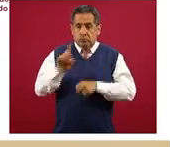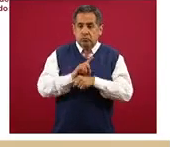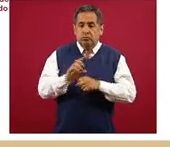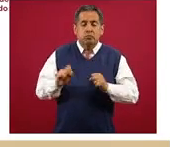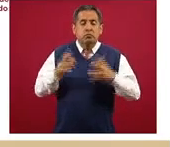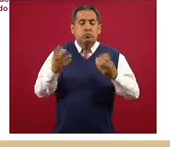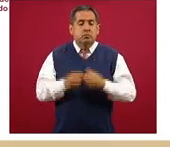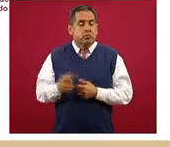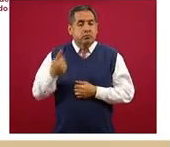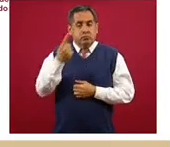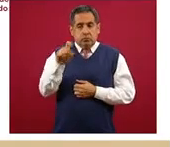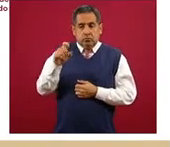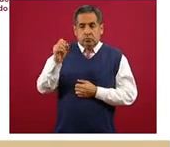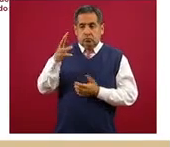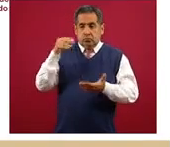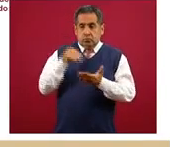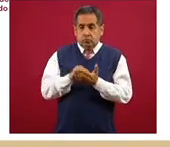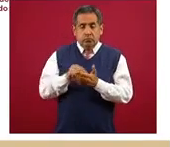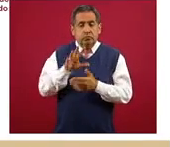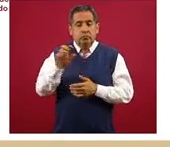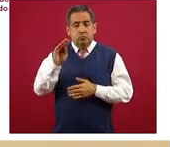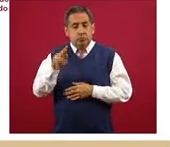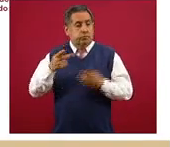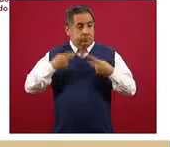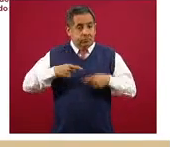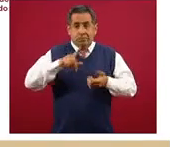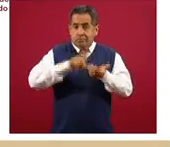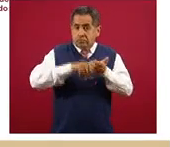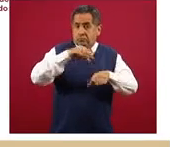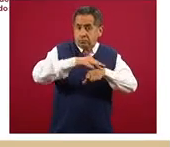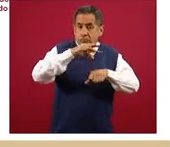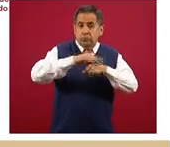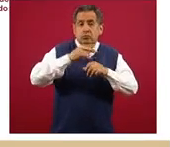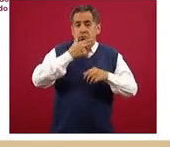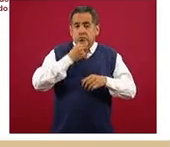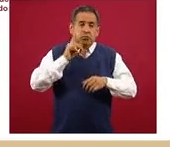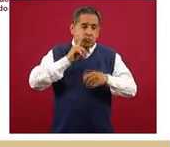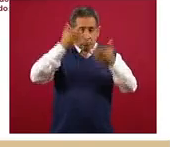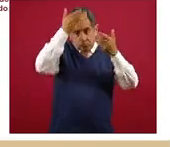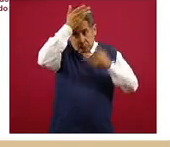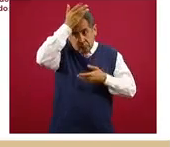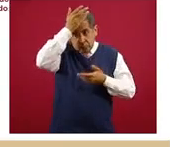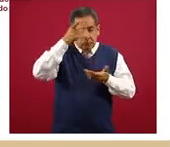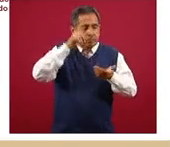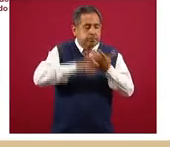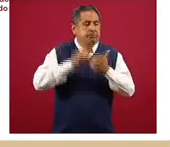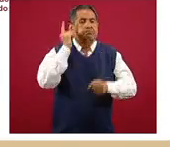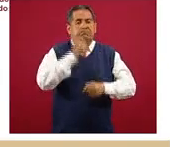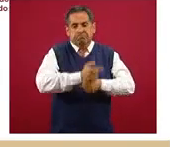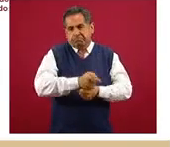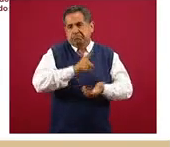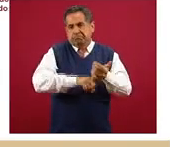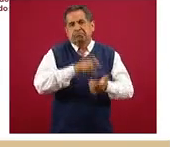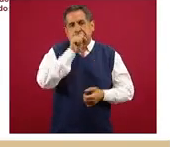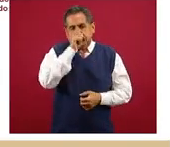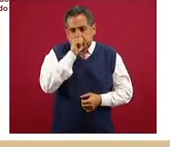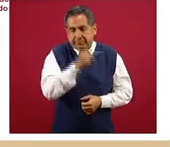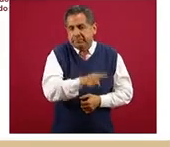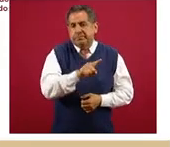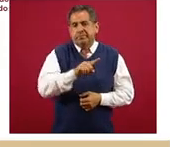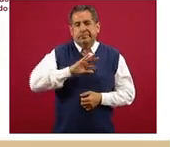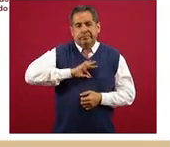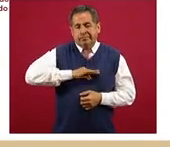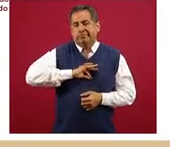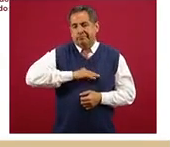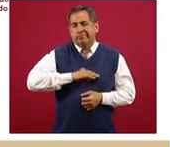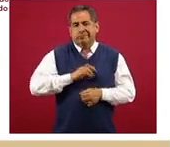Son 104.590 los profesionales de la salud que han sido confirmados con una prueba por PCR y por lo tanto a la